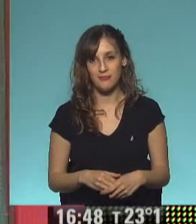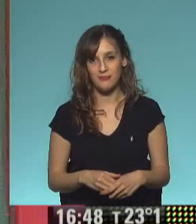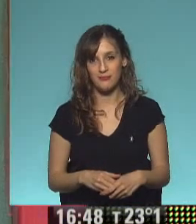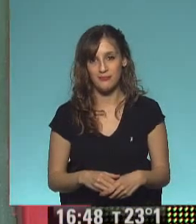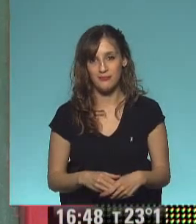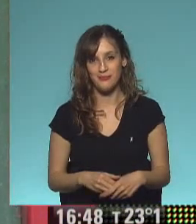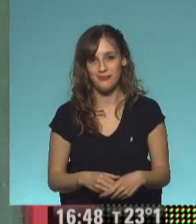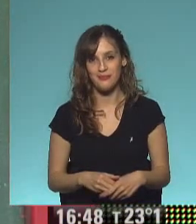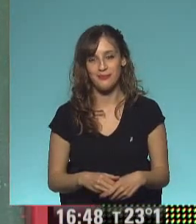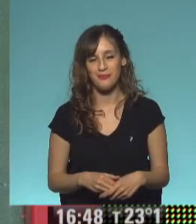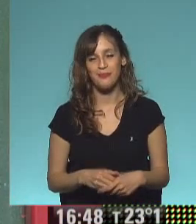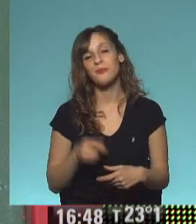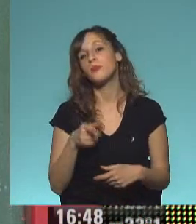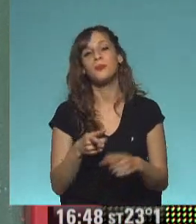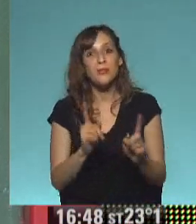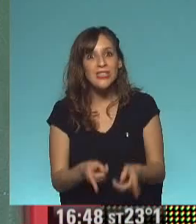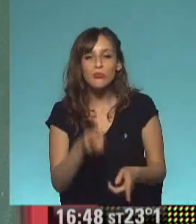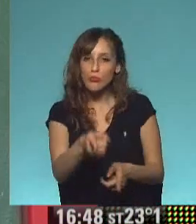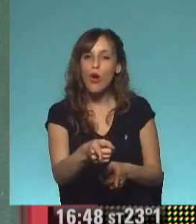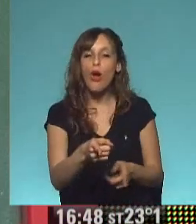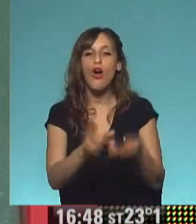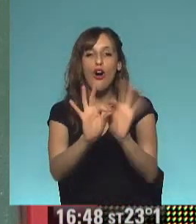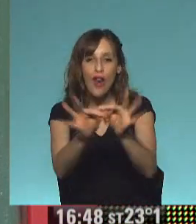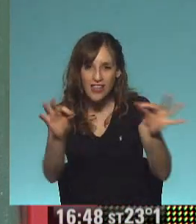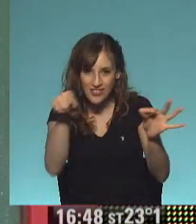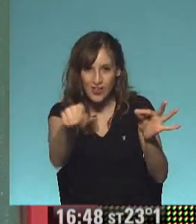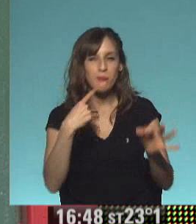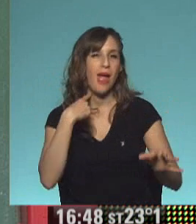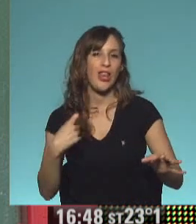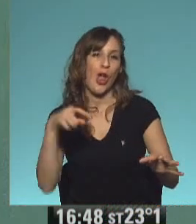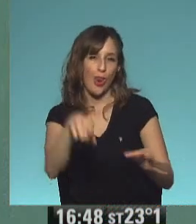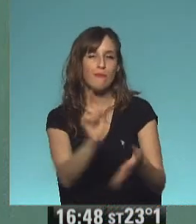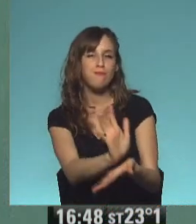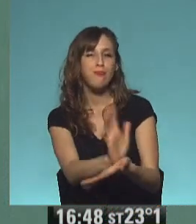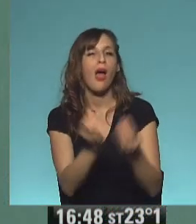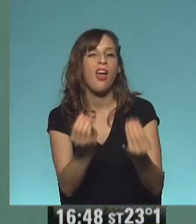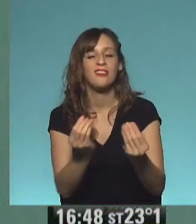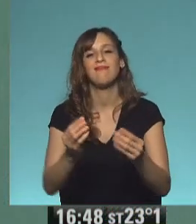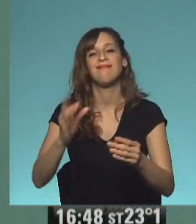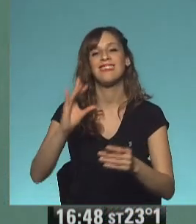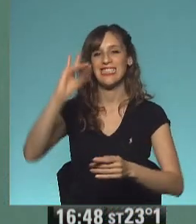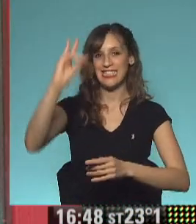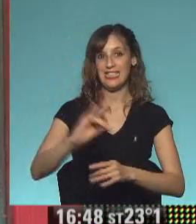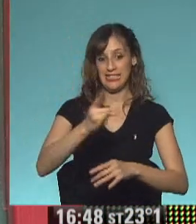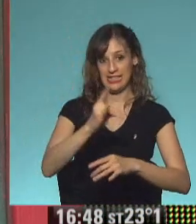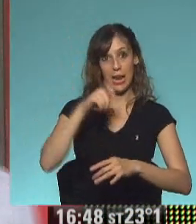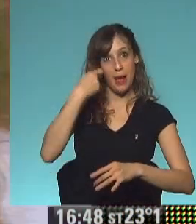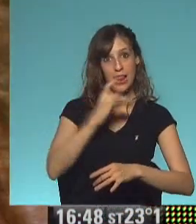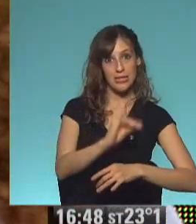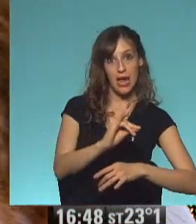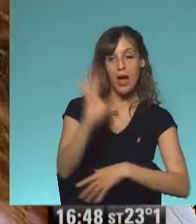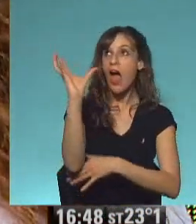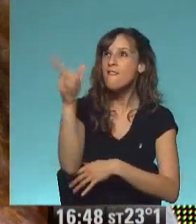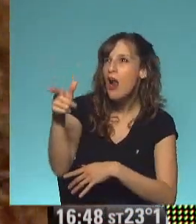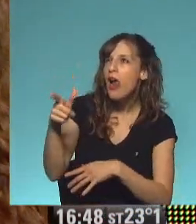alcanzar en casa también pero pueden inventar con la palabra que quieran con estas opciones que ponemos acá o con cualquier otra en el